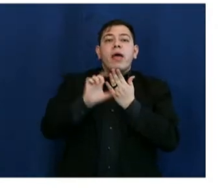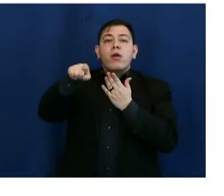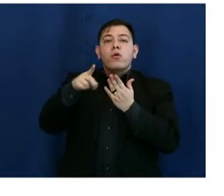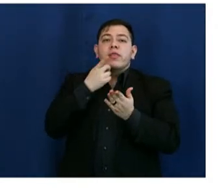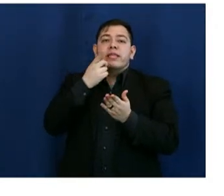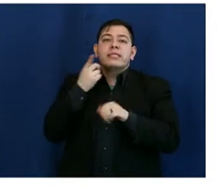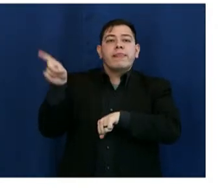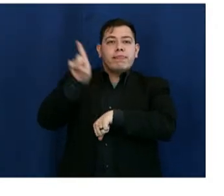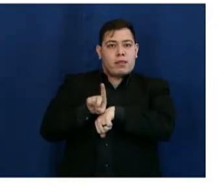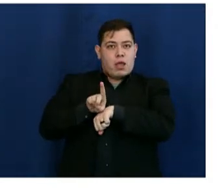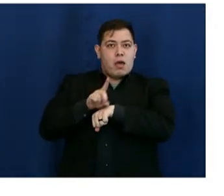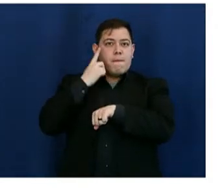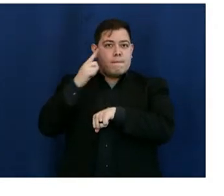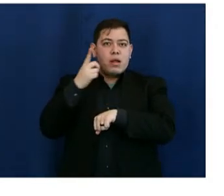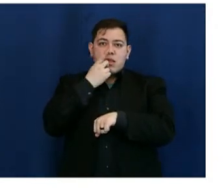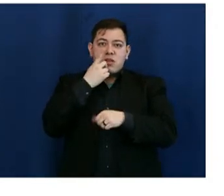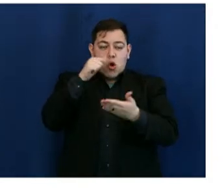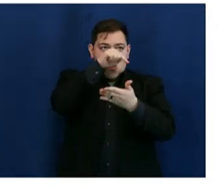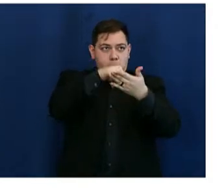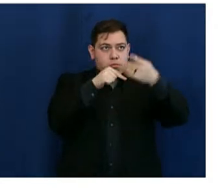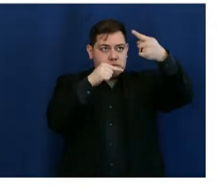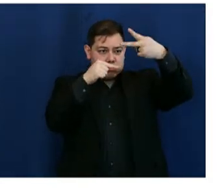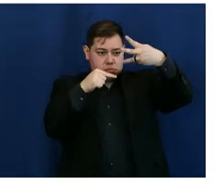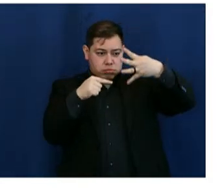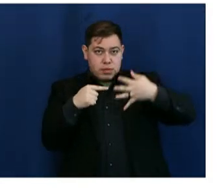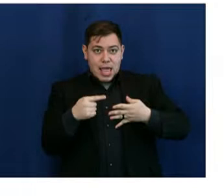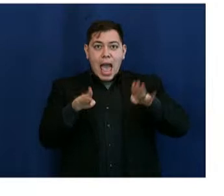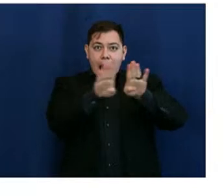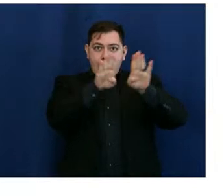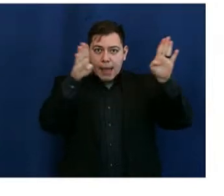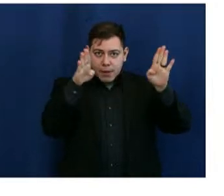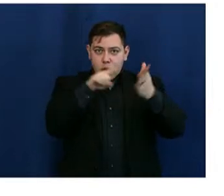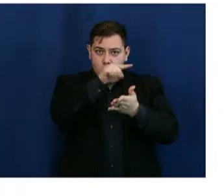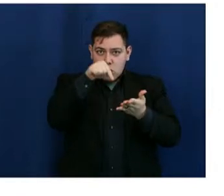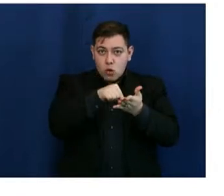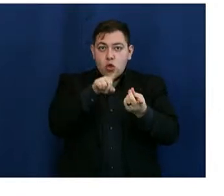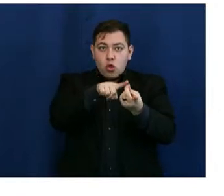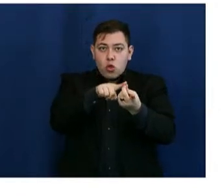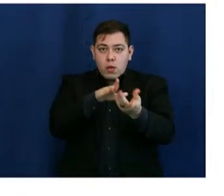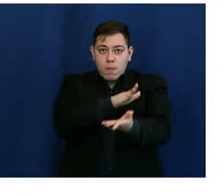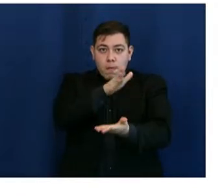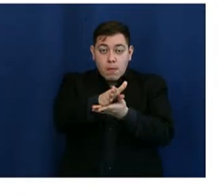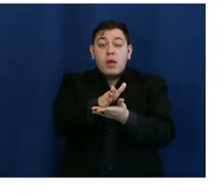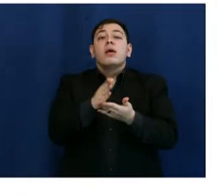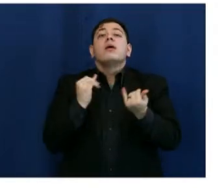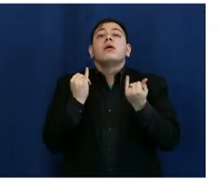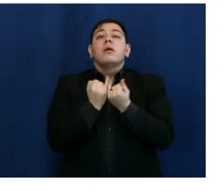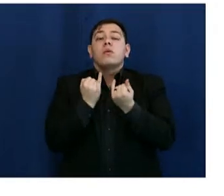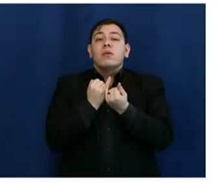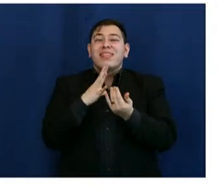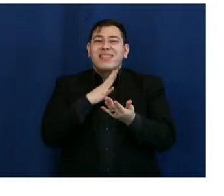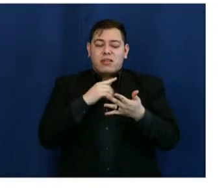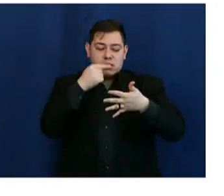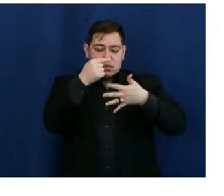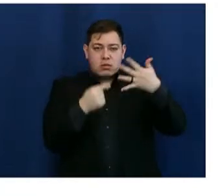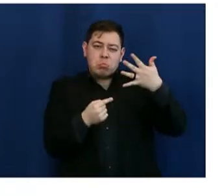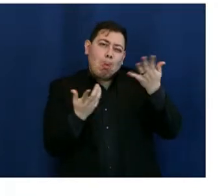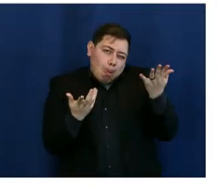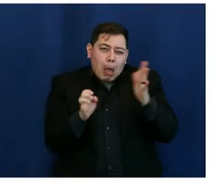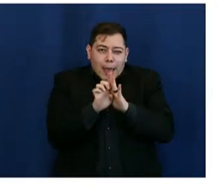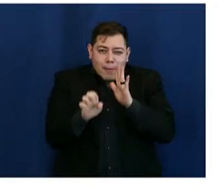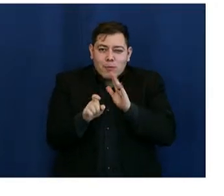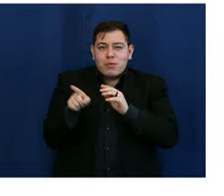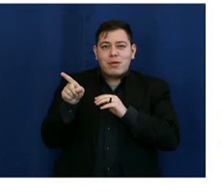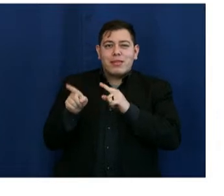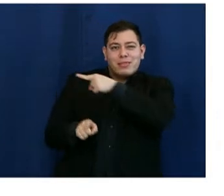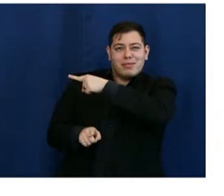día, donde verá una lista de sitios que están abiertos y donde estará una lista, en este caso verá el domingo, como